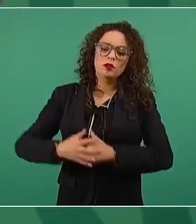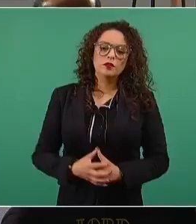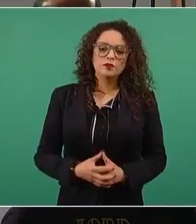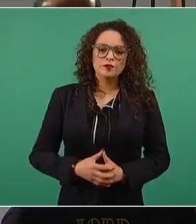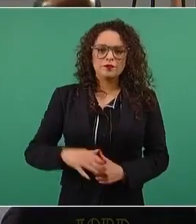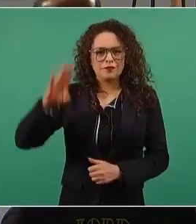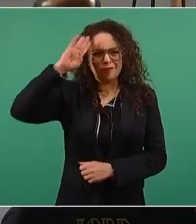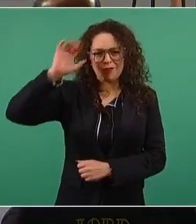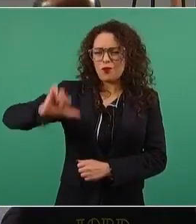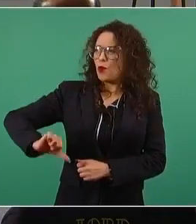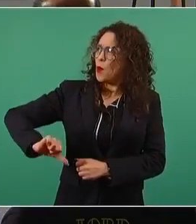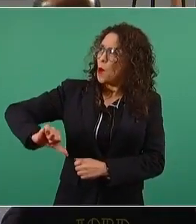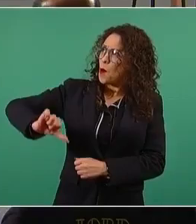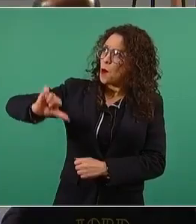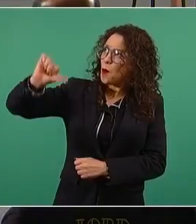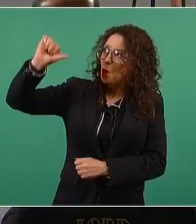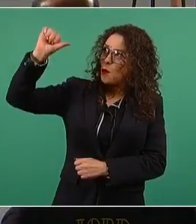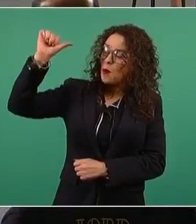altísimo,